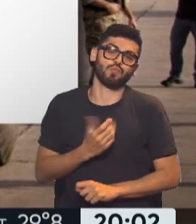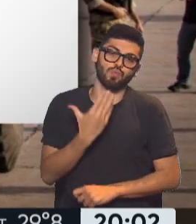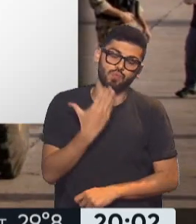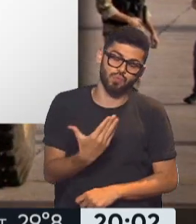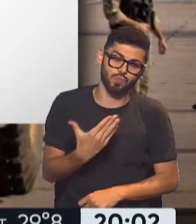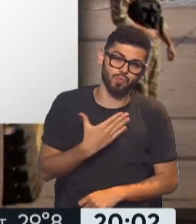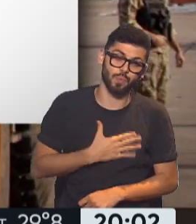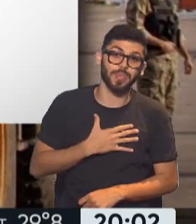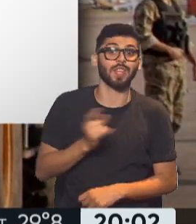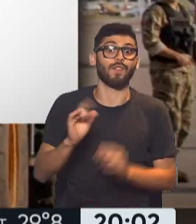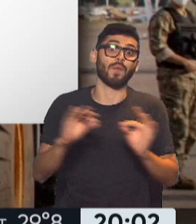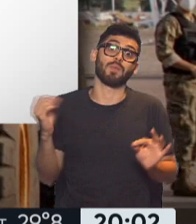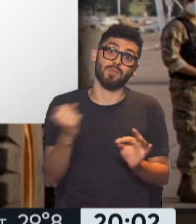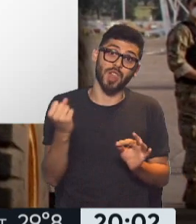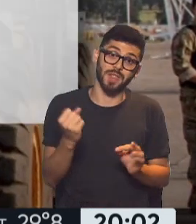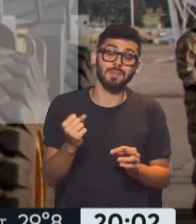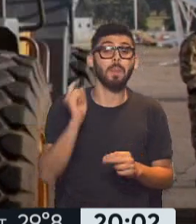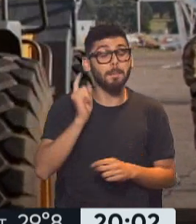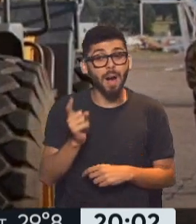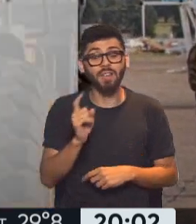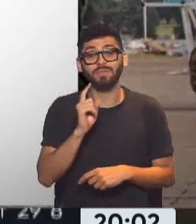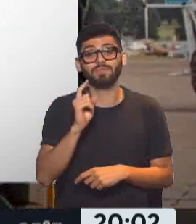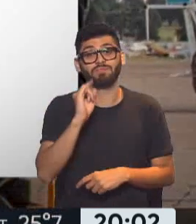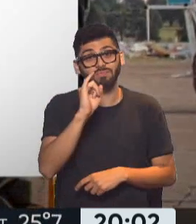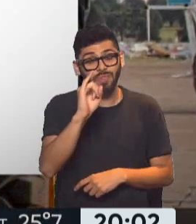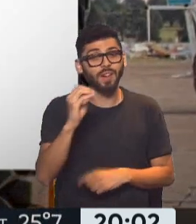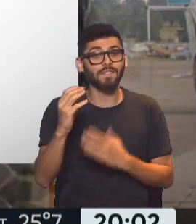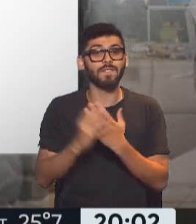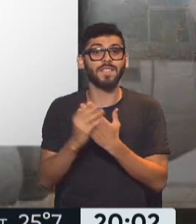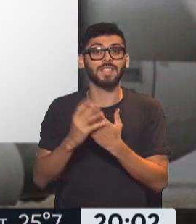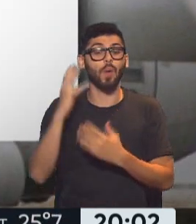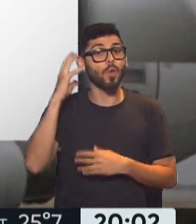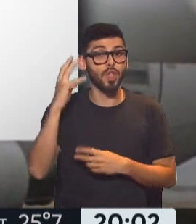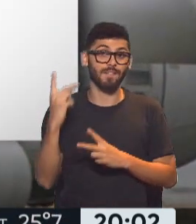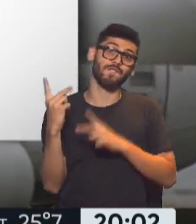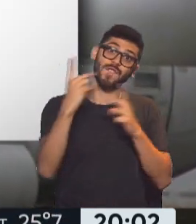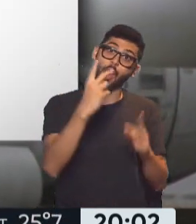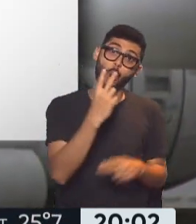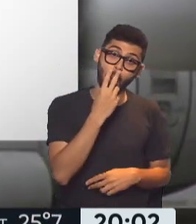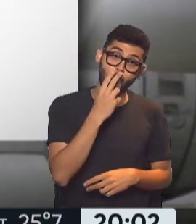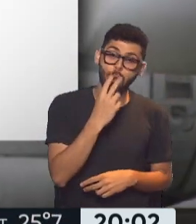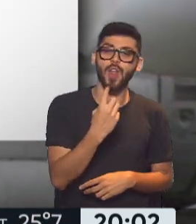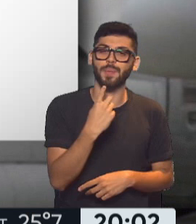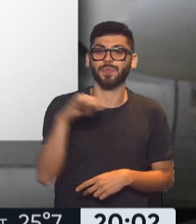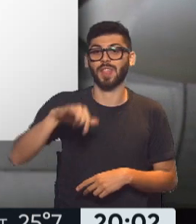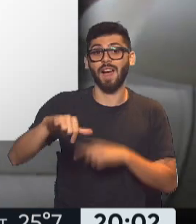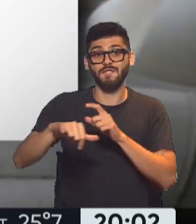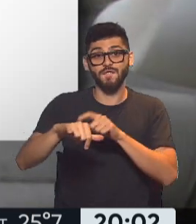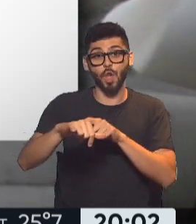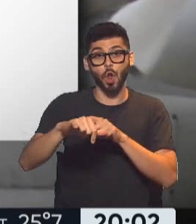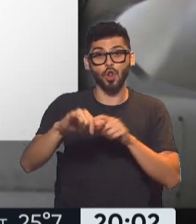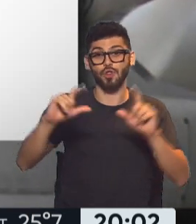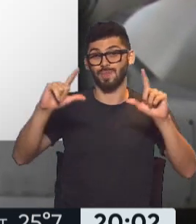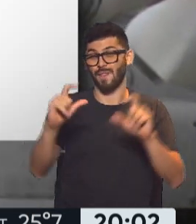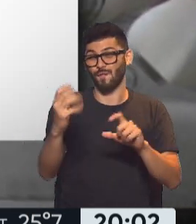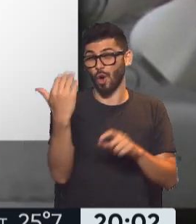el otro dato. Y decíamos que Bisotti ha viajado a Bolivia y antes expresaba lo siguiente: este avión, guardaba la foto